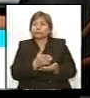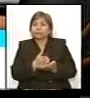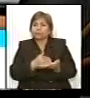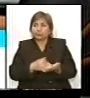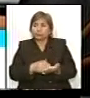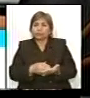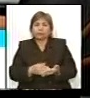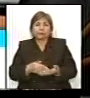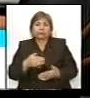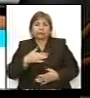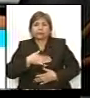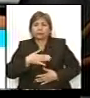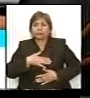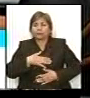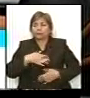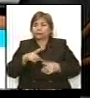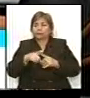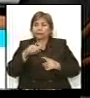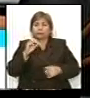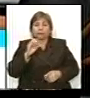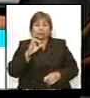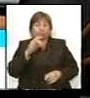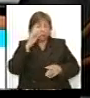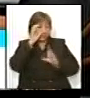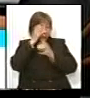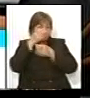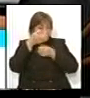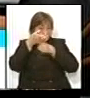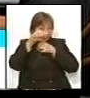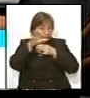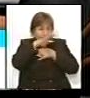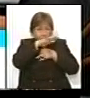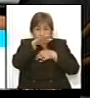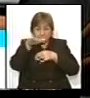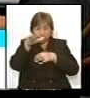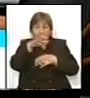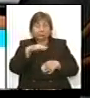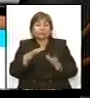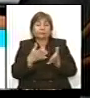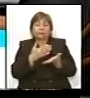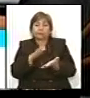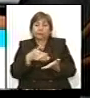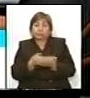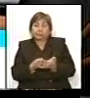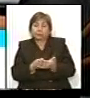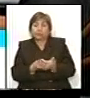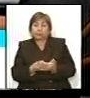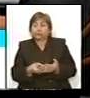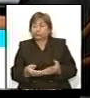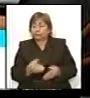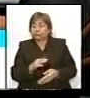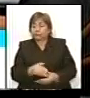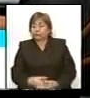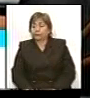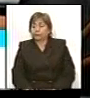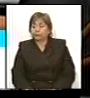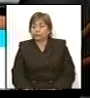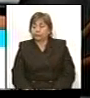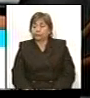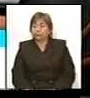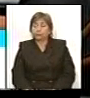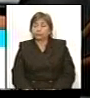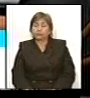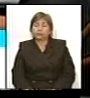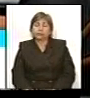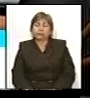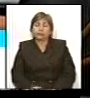física, con topografías, con verificaciones con equipos geodésicos y teolitos, bueno, todo lo que